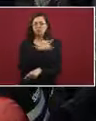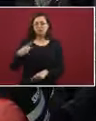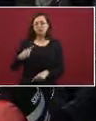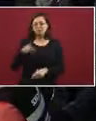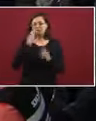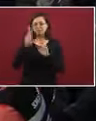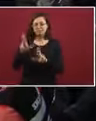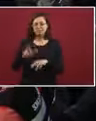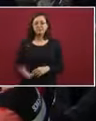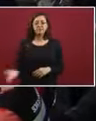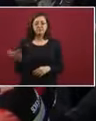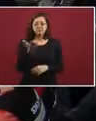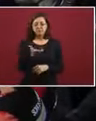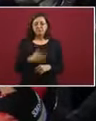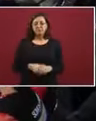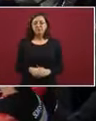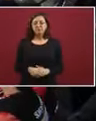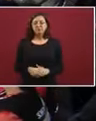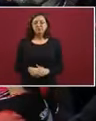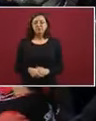¿Usted?